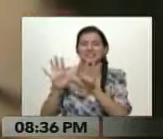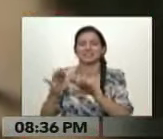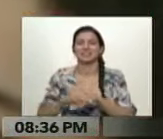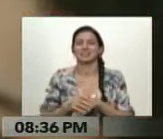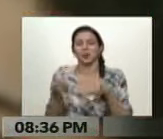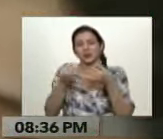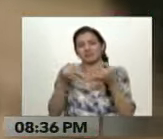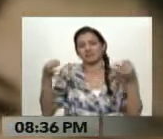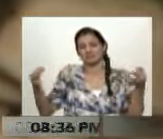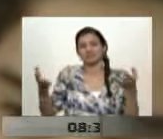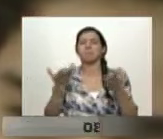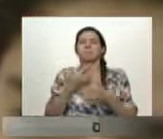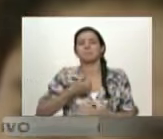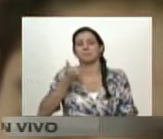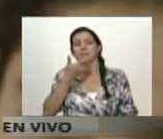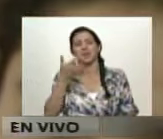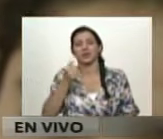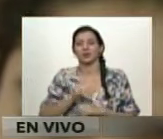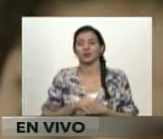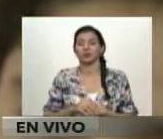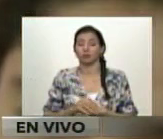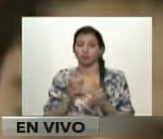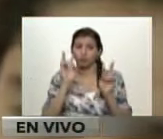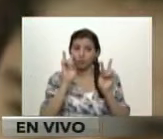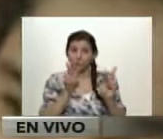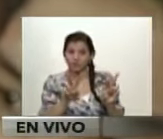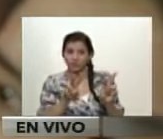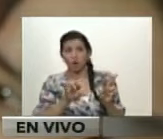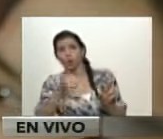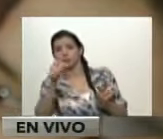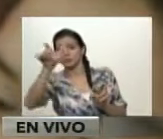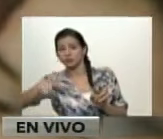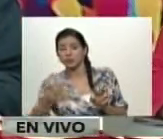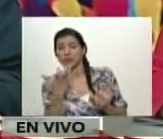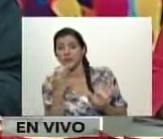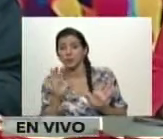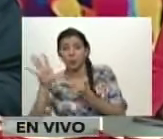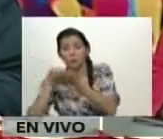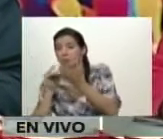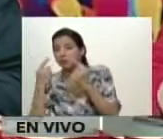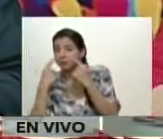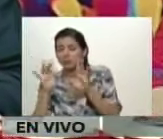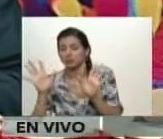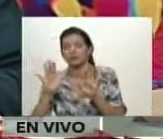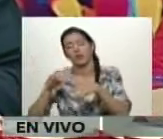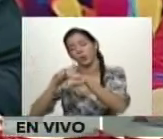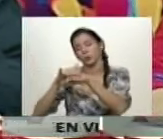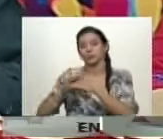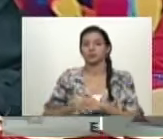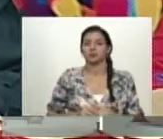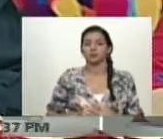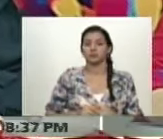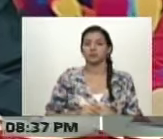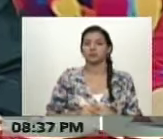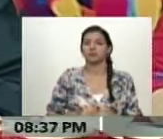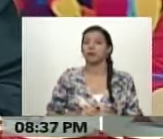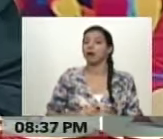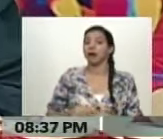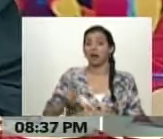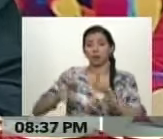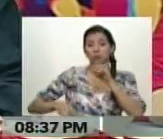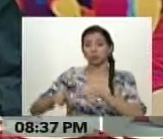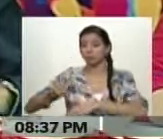Ofrezco excusas si no he visto el ejemplo de otros y otras que seguramente estén haciendo lo